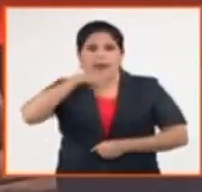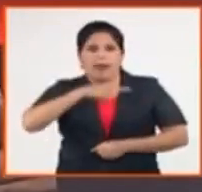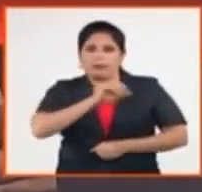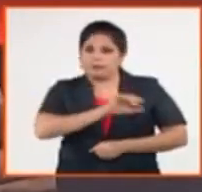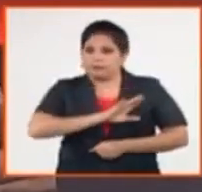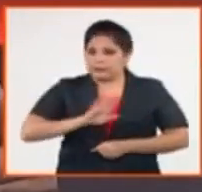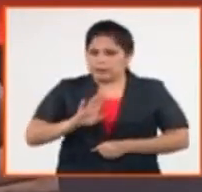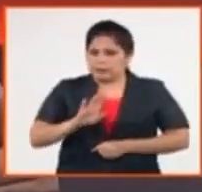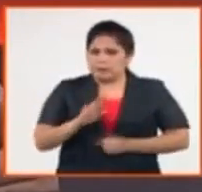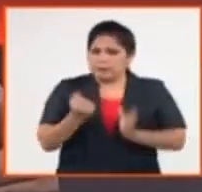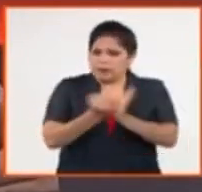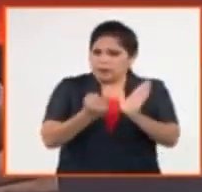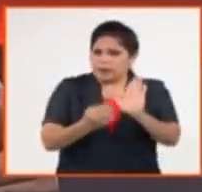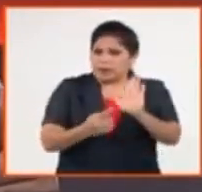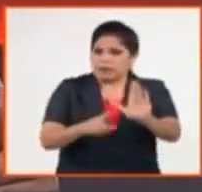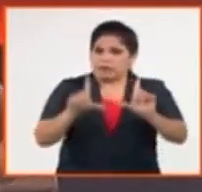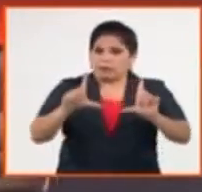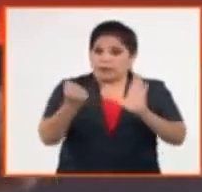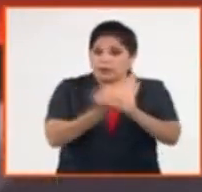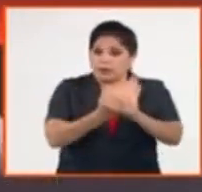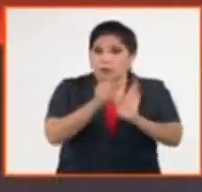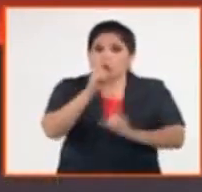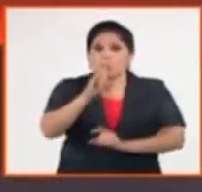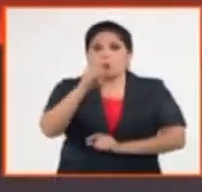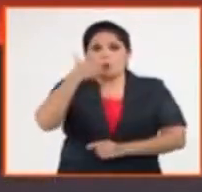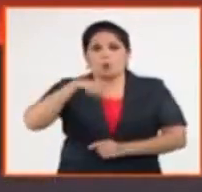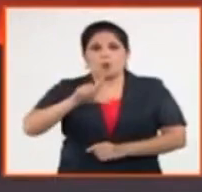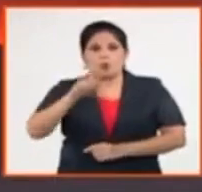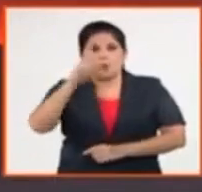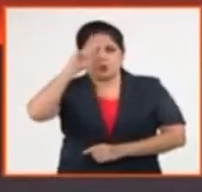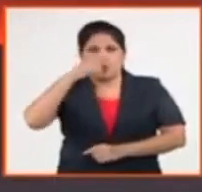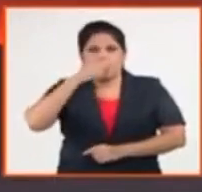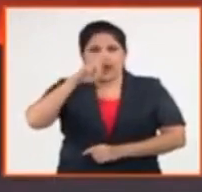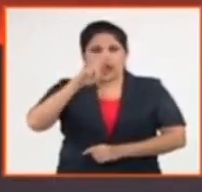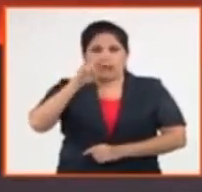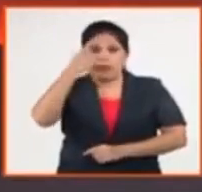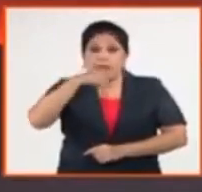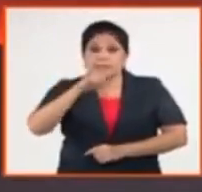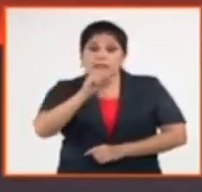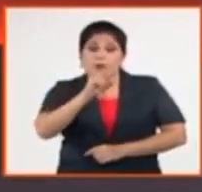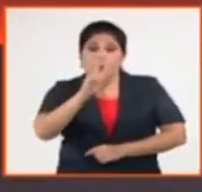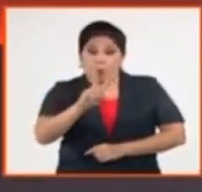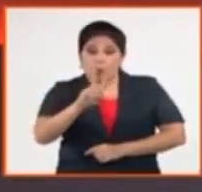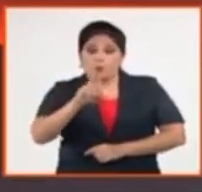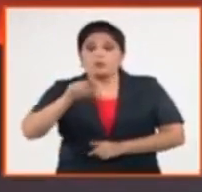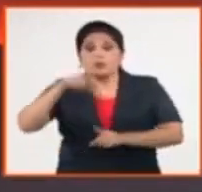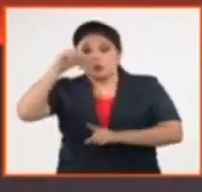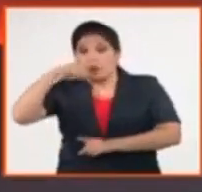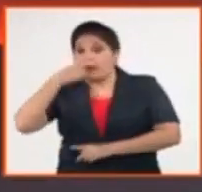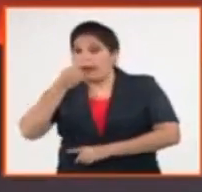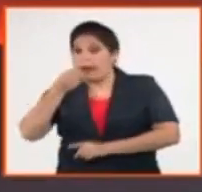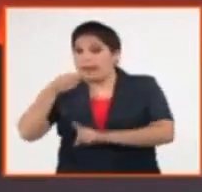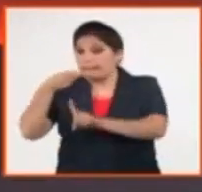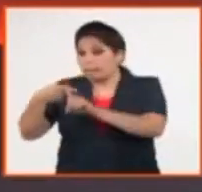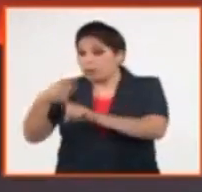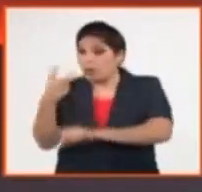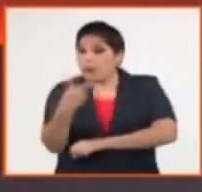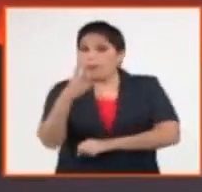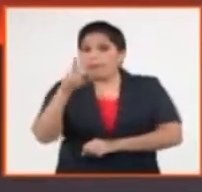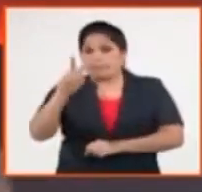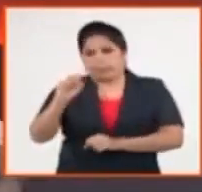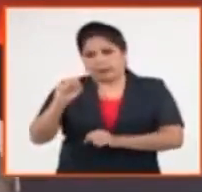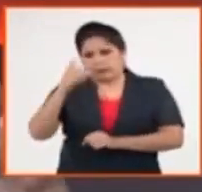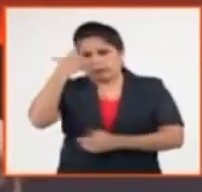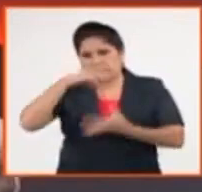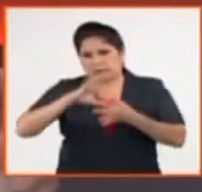el 9 de julio, Soberana 02 y Soberana Plus el 20 de agosto y